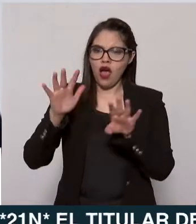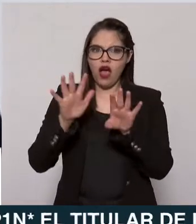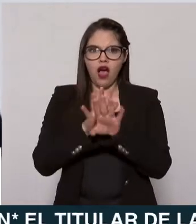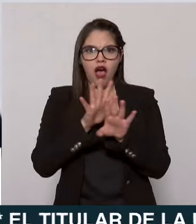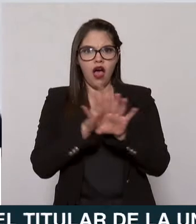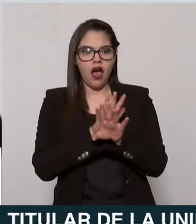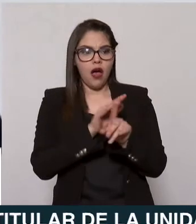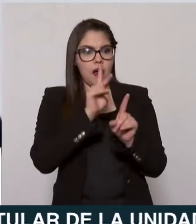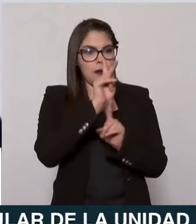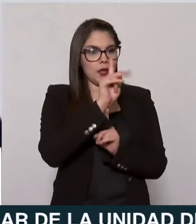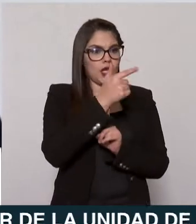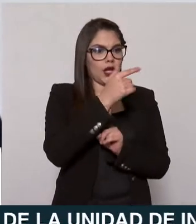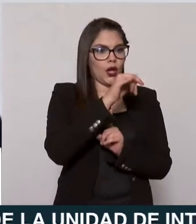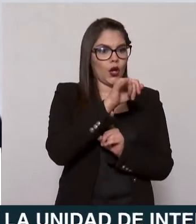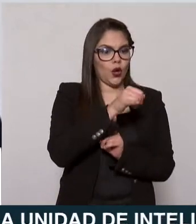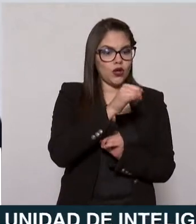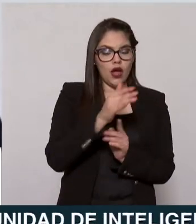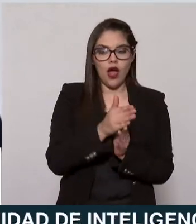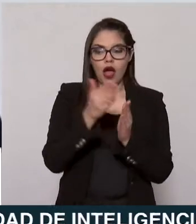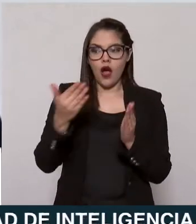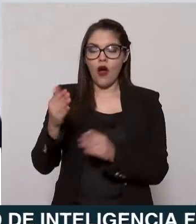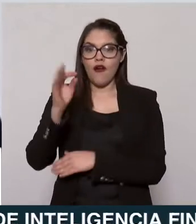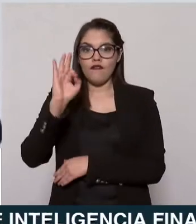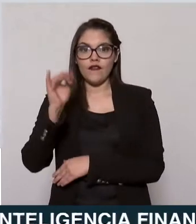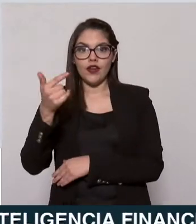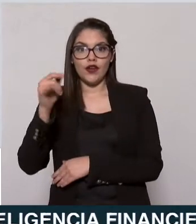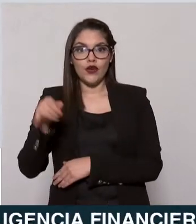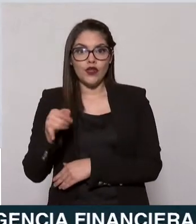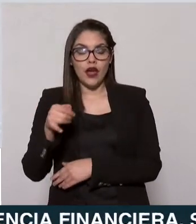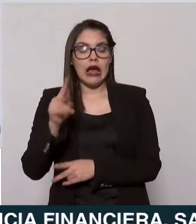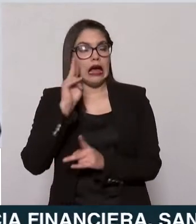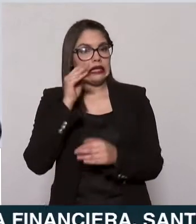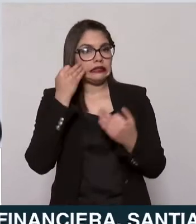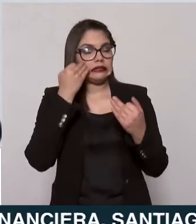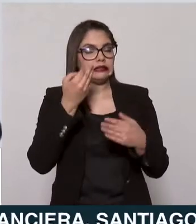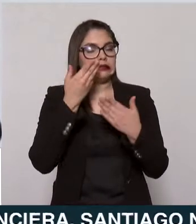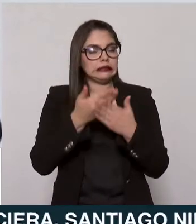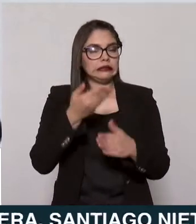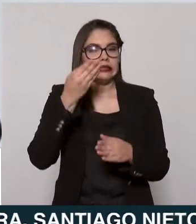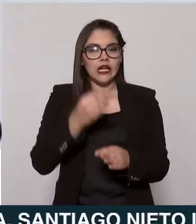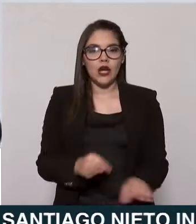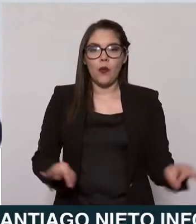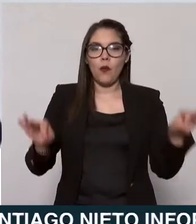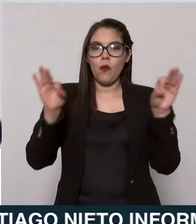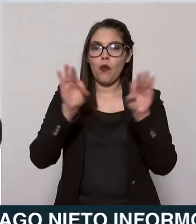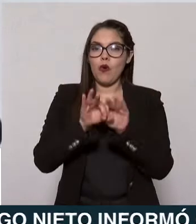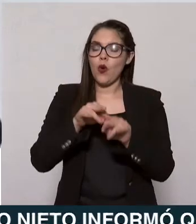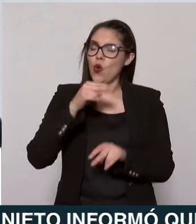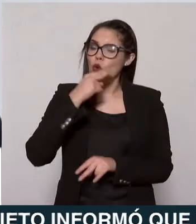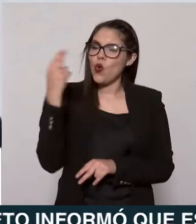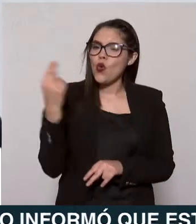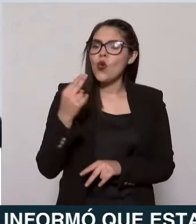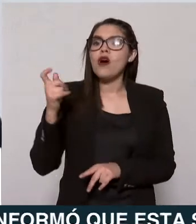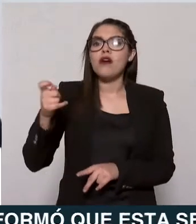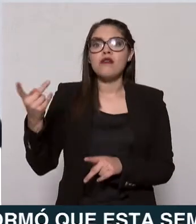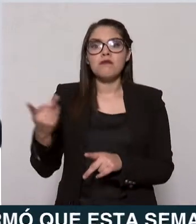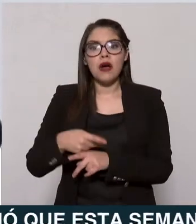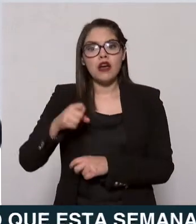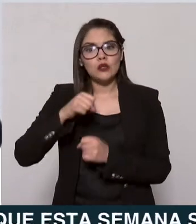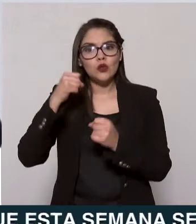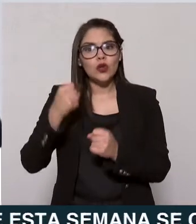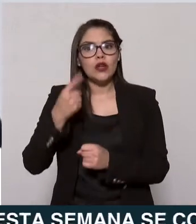de Procuraduría a Fiscalía muestra el grado de importancia y urgencia que tiene la seguridad y la